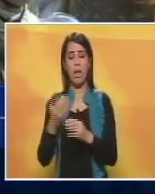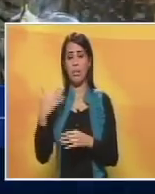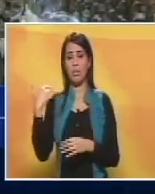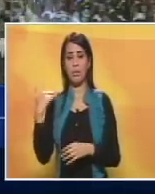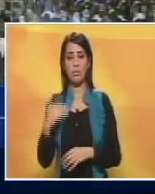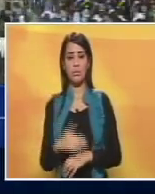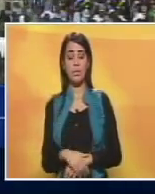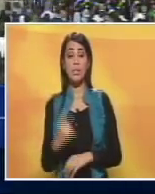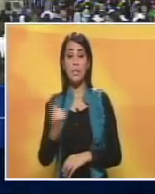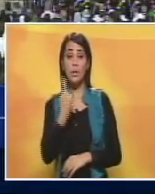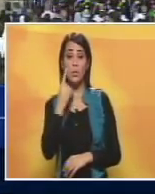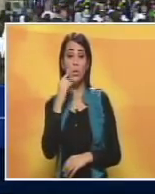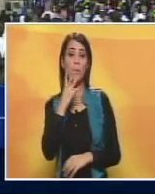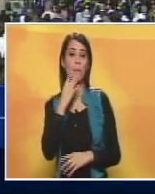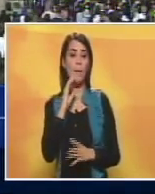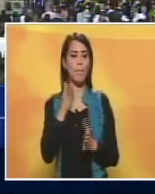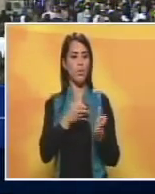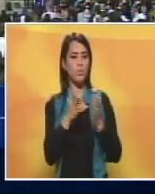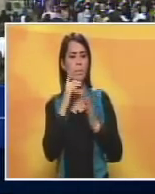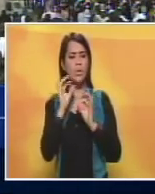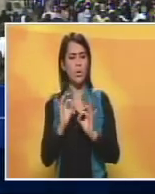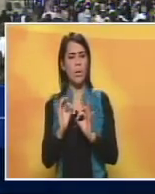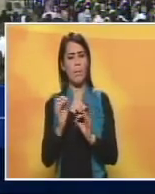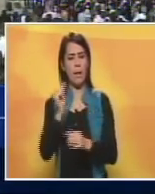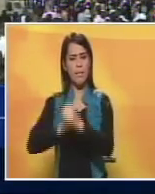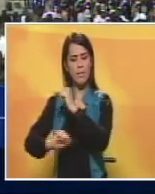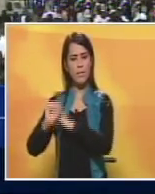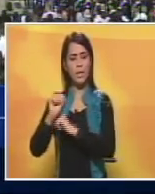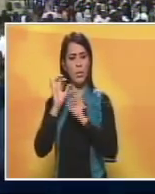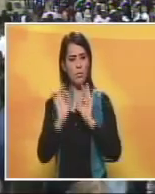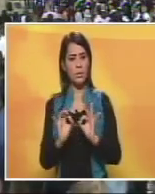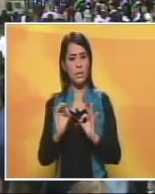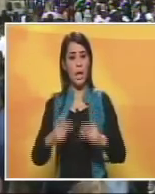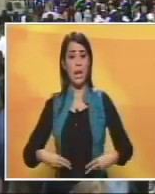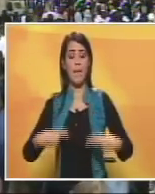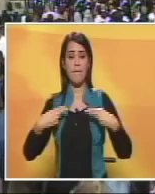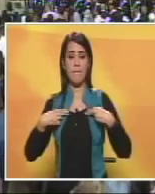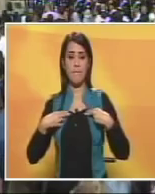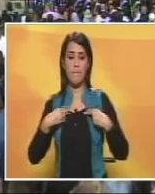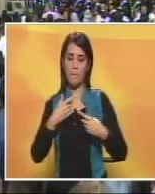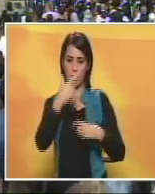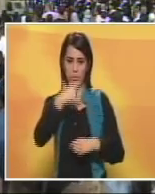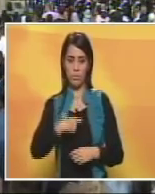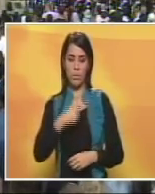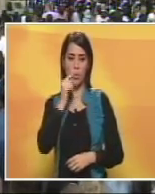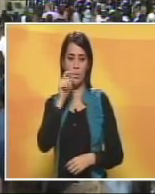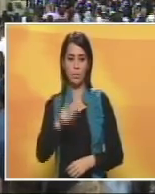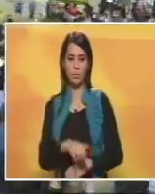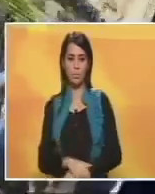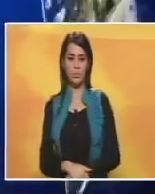esta fuese el único camino posible para defender eficazmente la vida humana de un agresor.